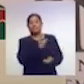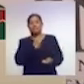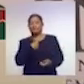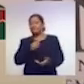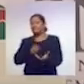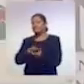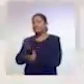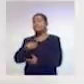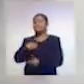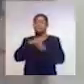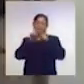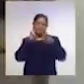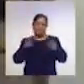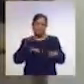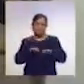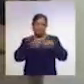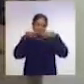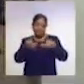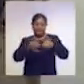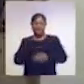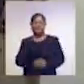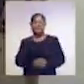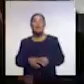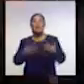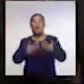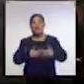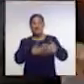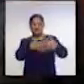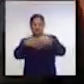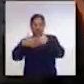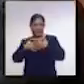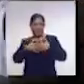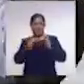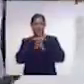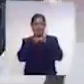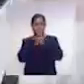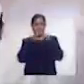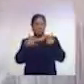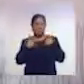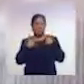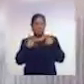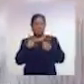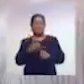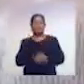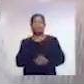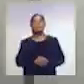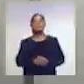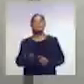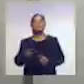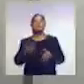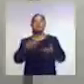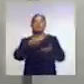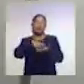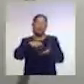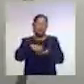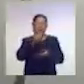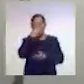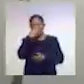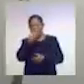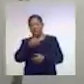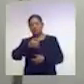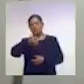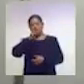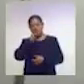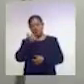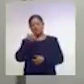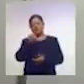desarrollar laboralmente. Las empresas que participaron en la Feria del Empleo para Jóvenes pertenecen a los sectores de comercio, alimentos, bebidas,